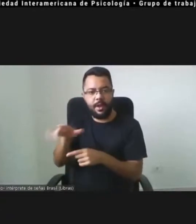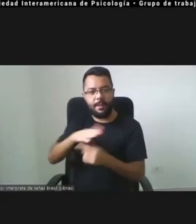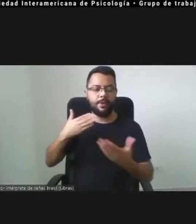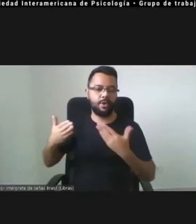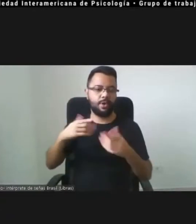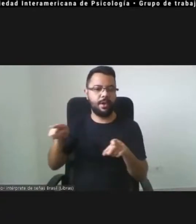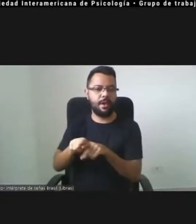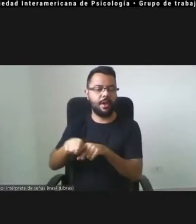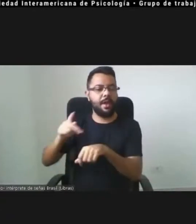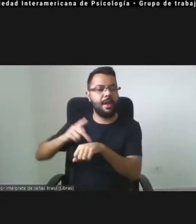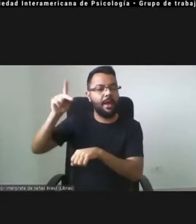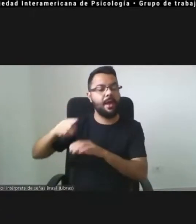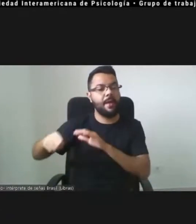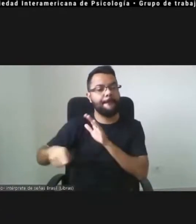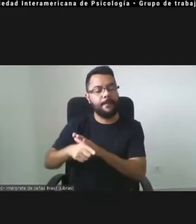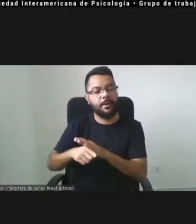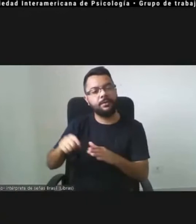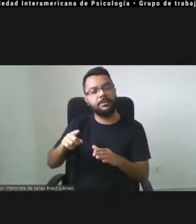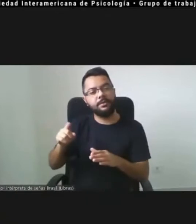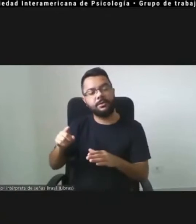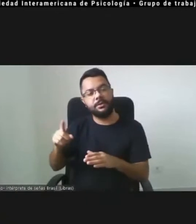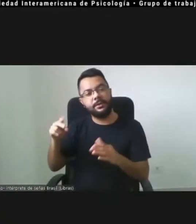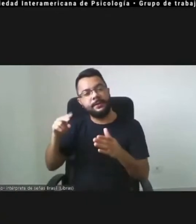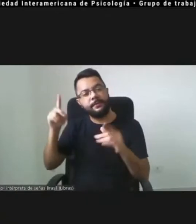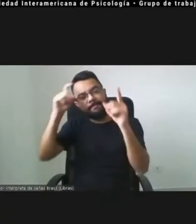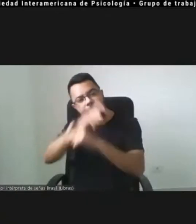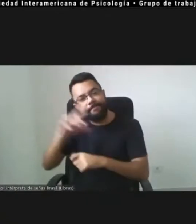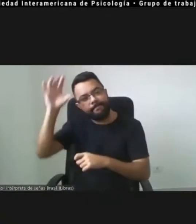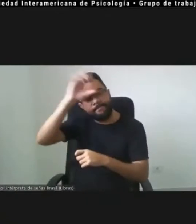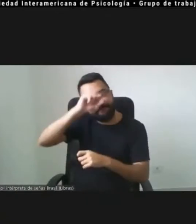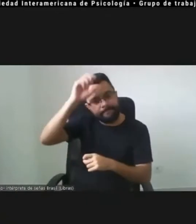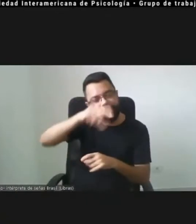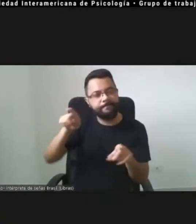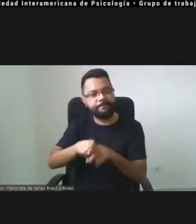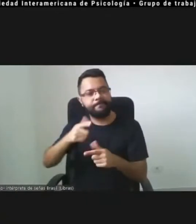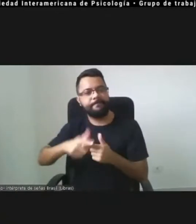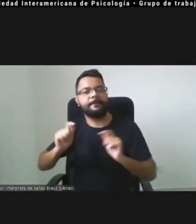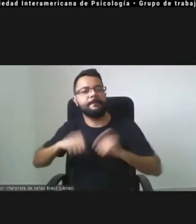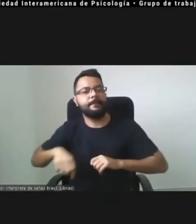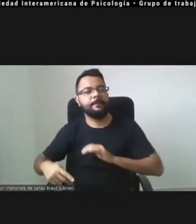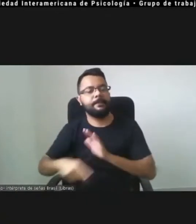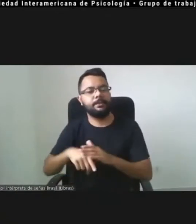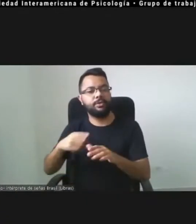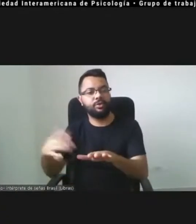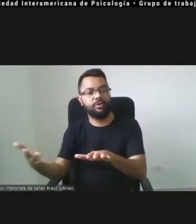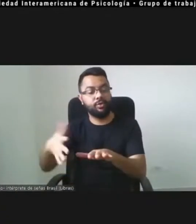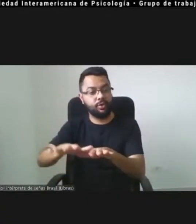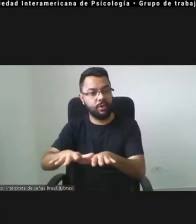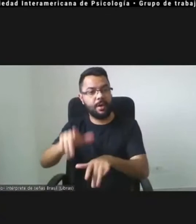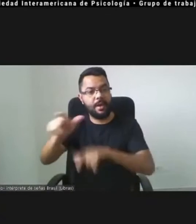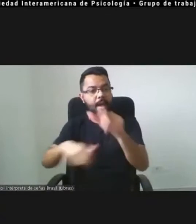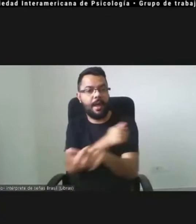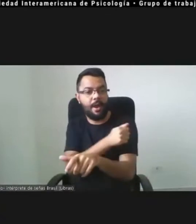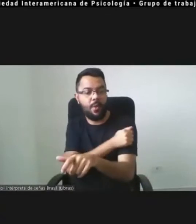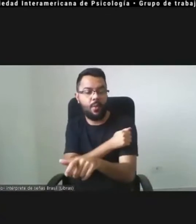Expertiza en dificultades del aprendizaje, problemas de conducta e inclusión escolar de niños con discapacidad y